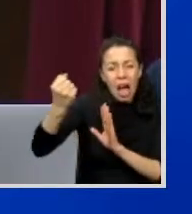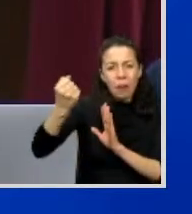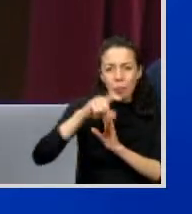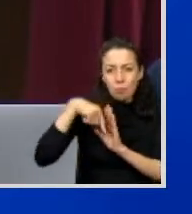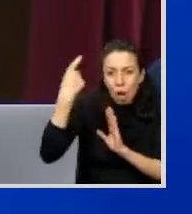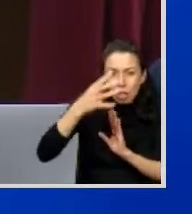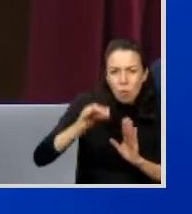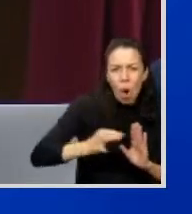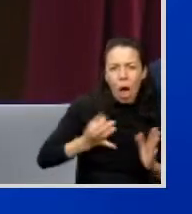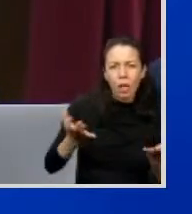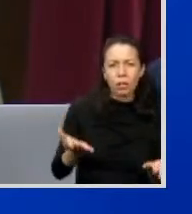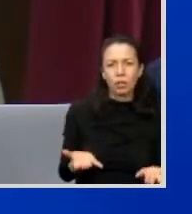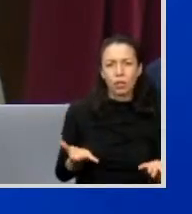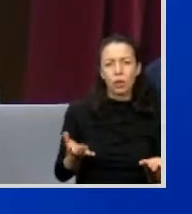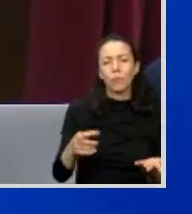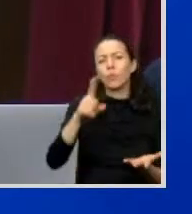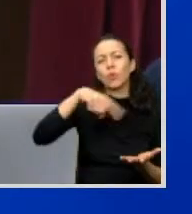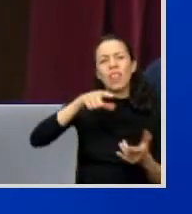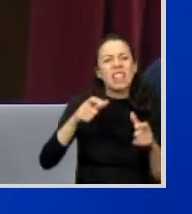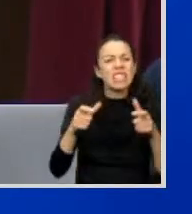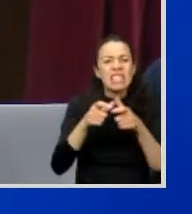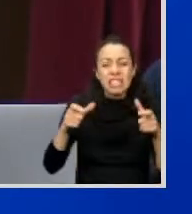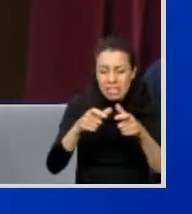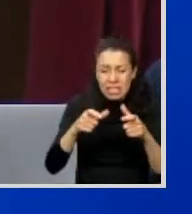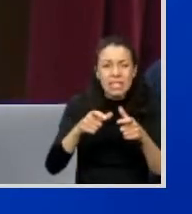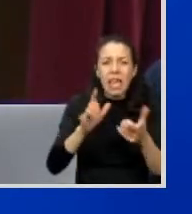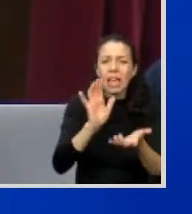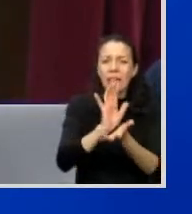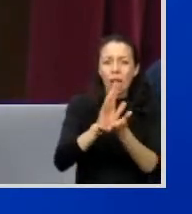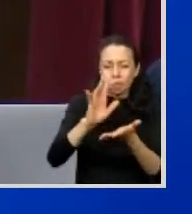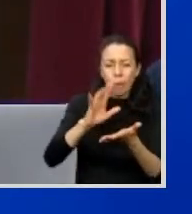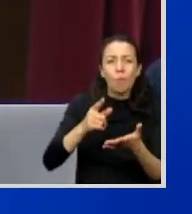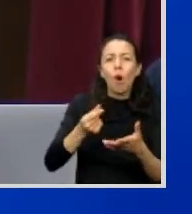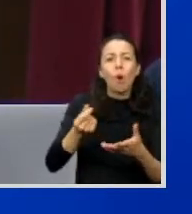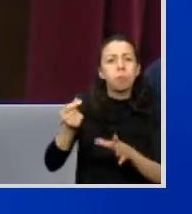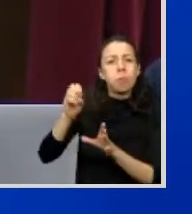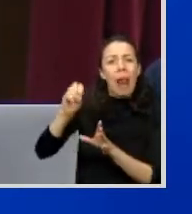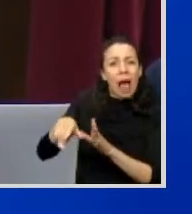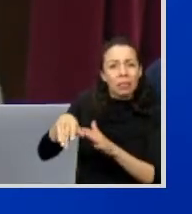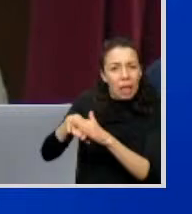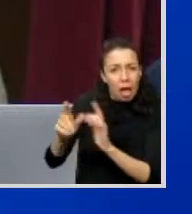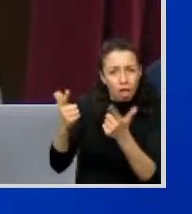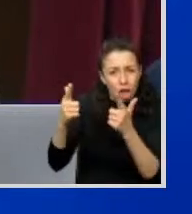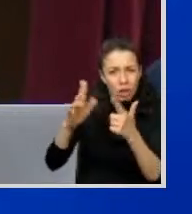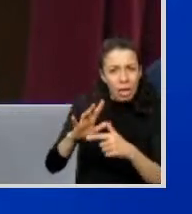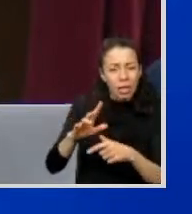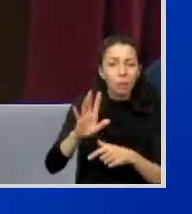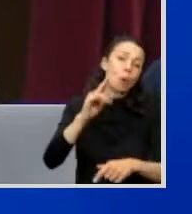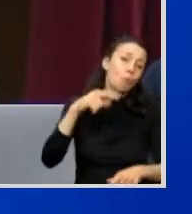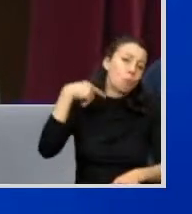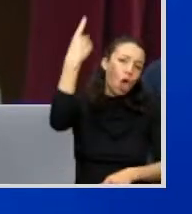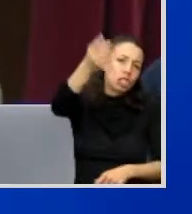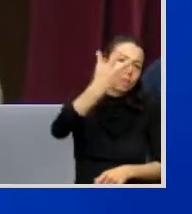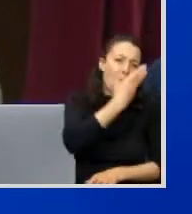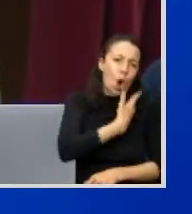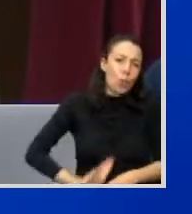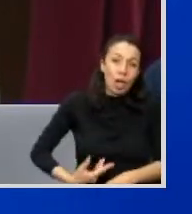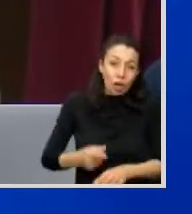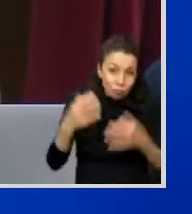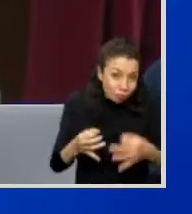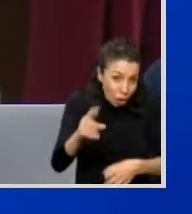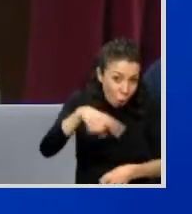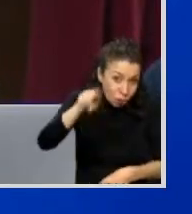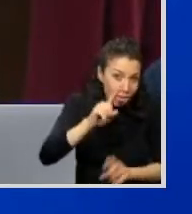rol que lleva adelante, y por eso es que la sociedad cree y nos sigue acompañando. Por eso Gustavo en la última elección logró el 77%, y